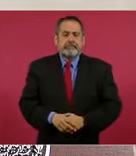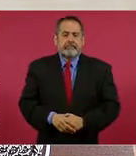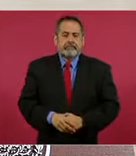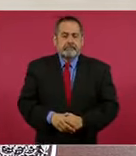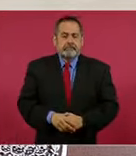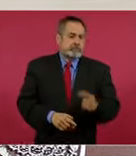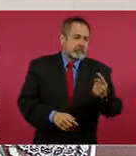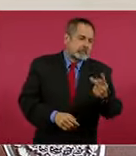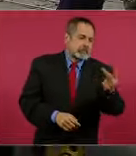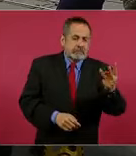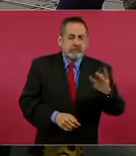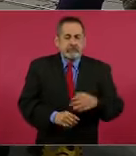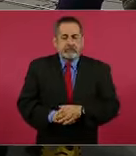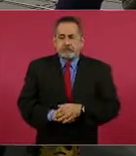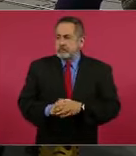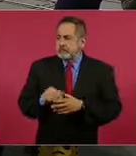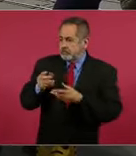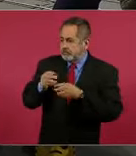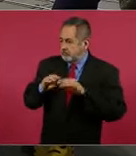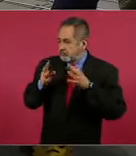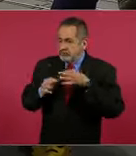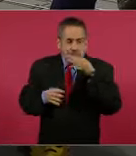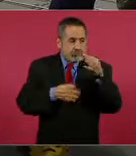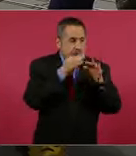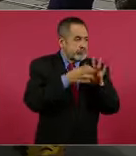Uno, dos, o maneja la información.